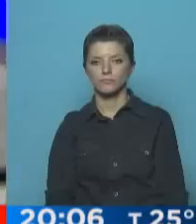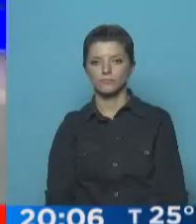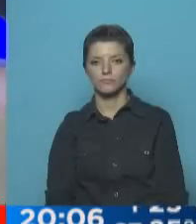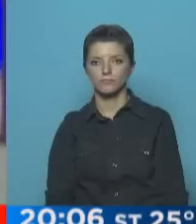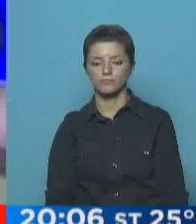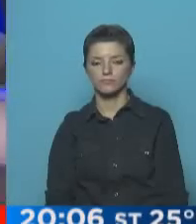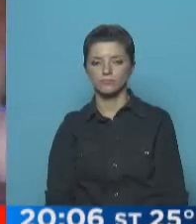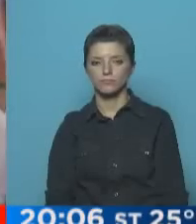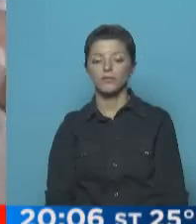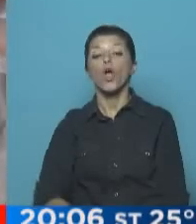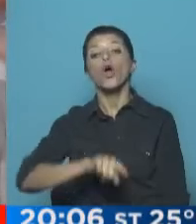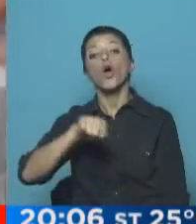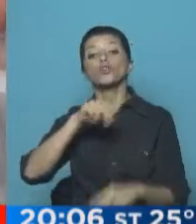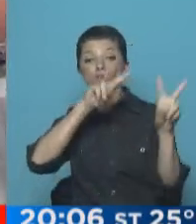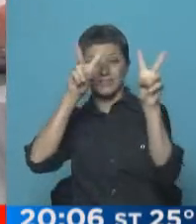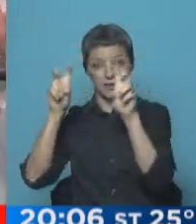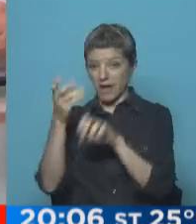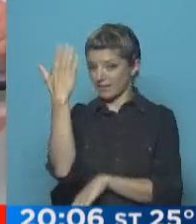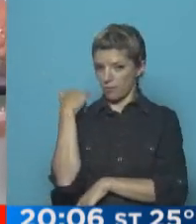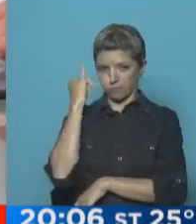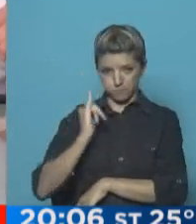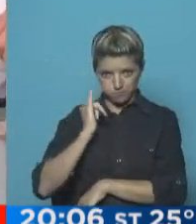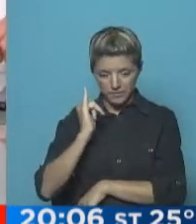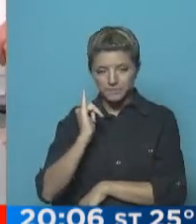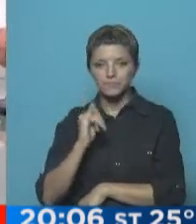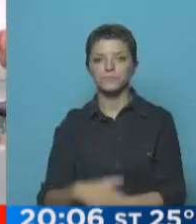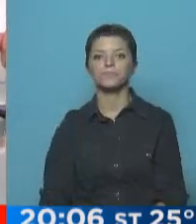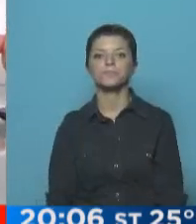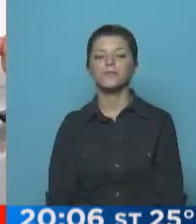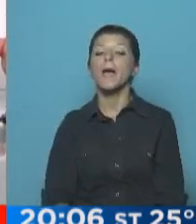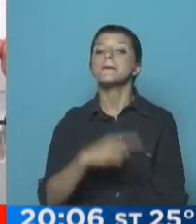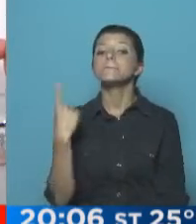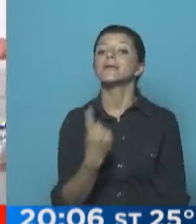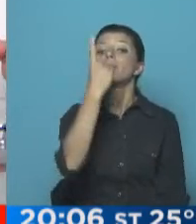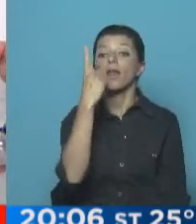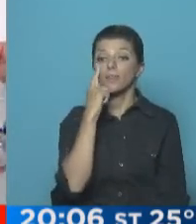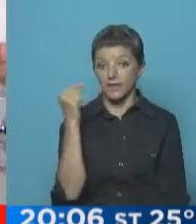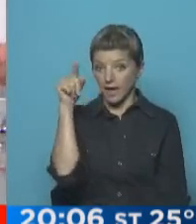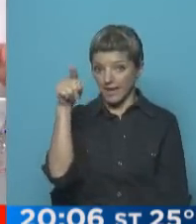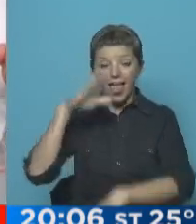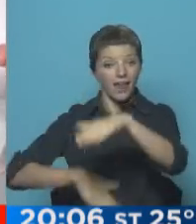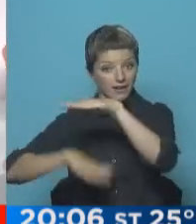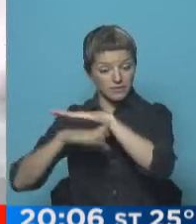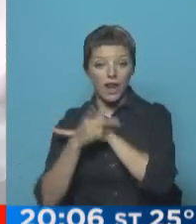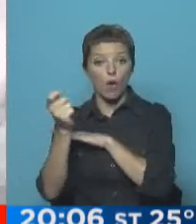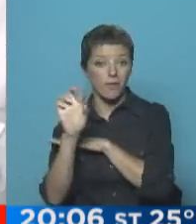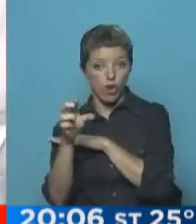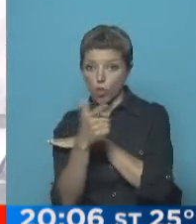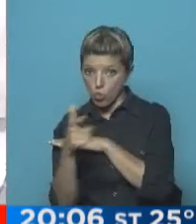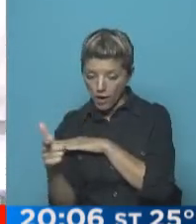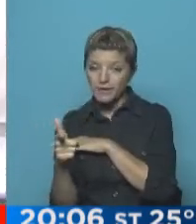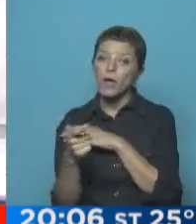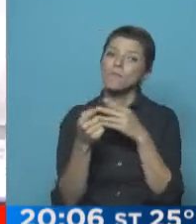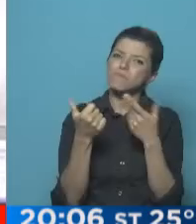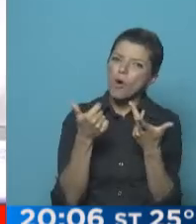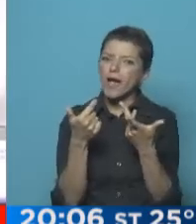otro de los temas del día, se lo habíamos adelantado, ni bien comenzamos Visión 7 Central, primera jornada sin cepo cambiario, sin muchos movimientos, con